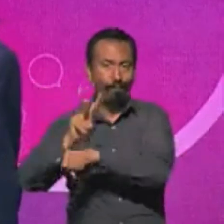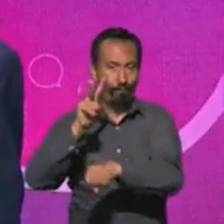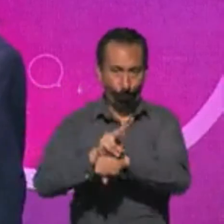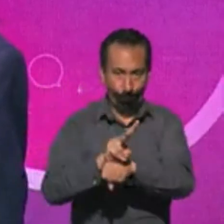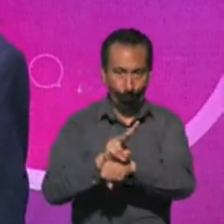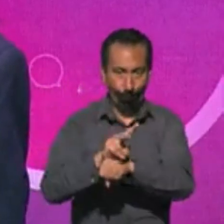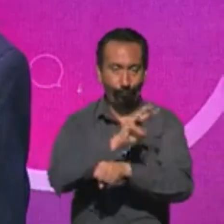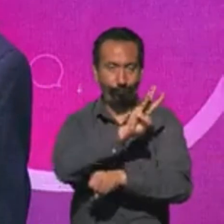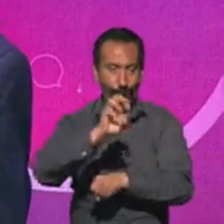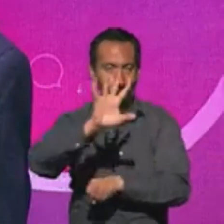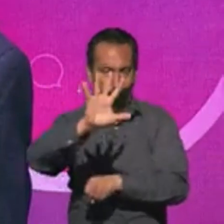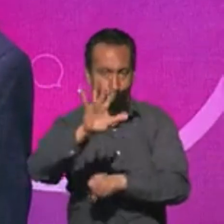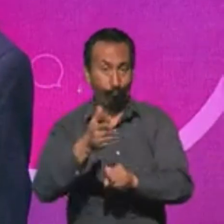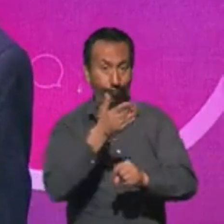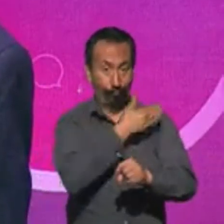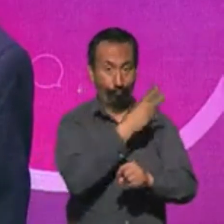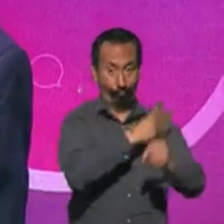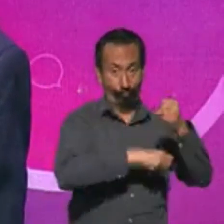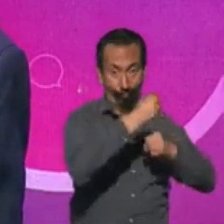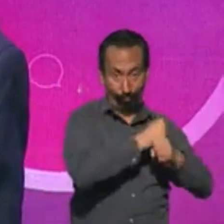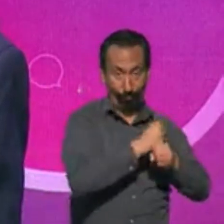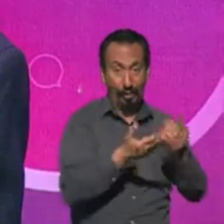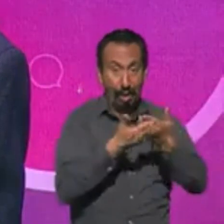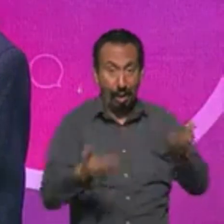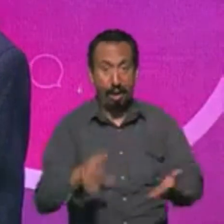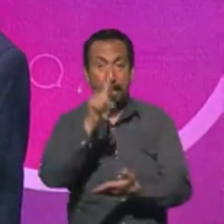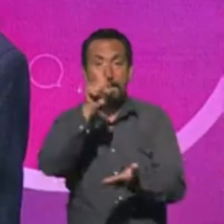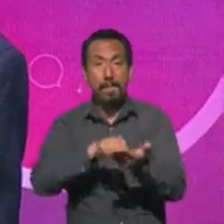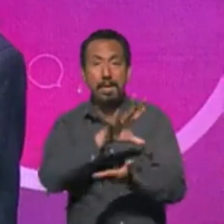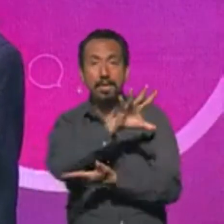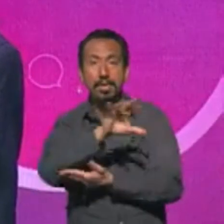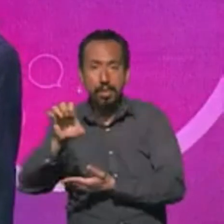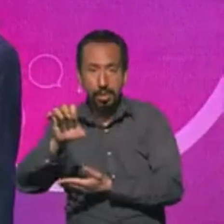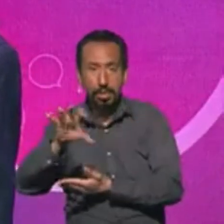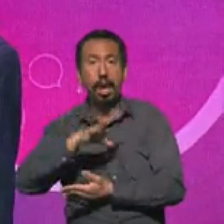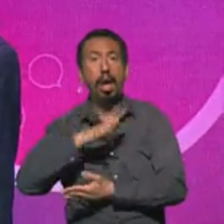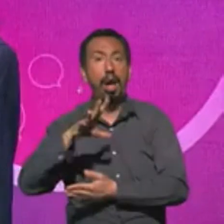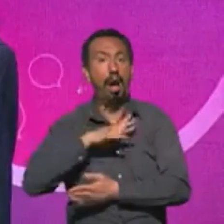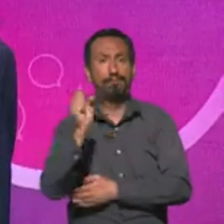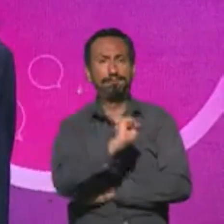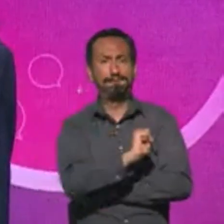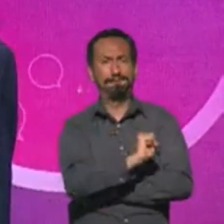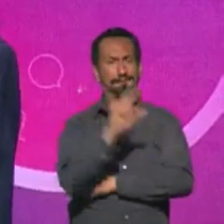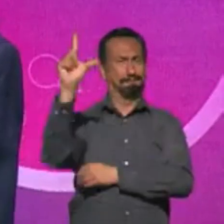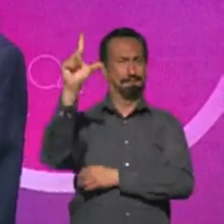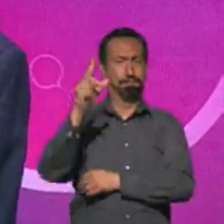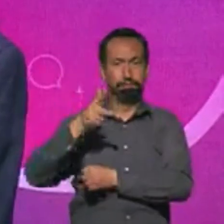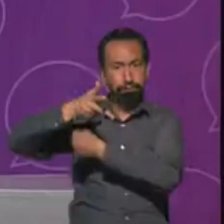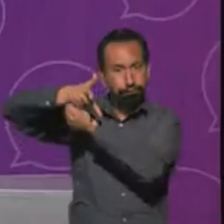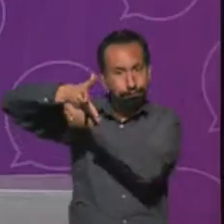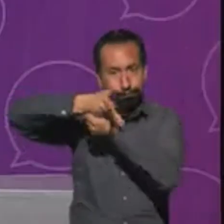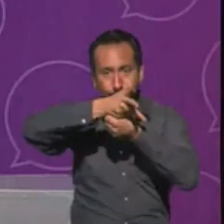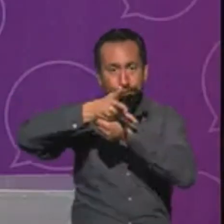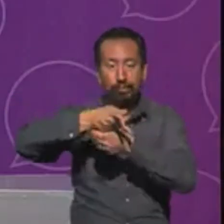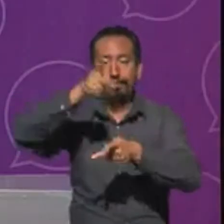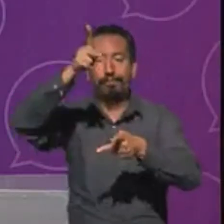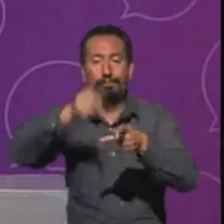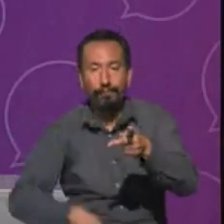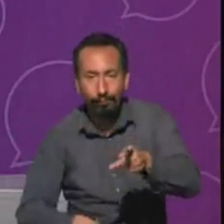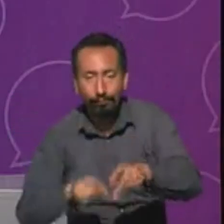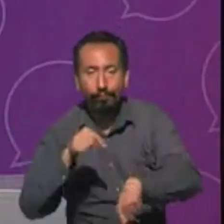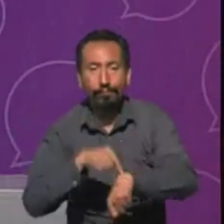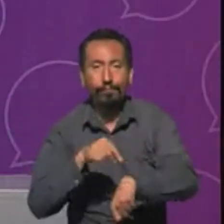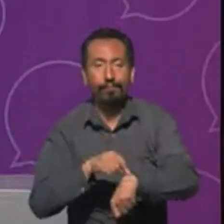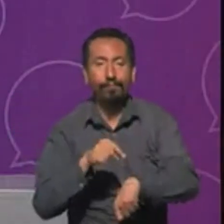ahora tenemos 100 cámaras de Última Generación continuaré más adelante graas Gracias